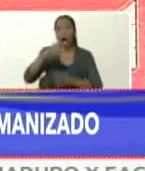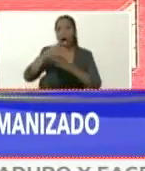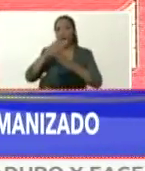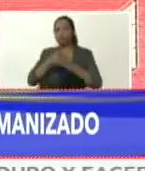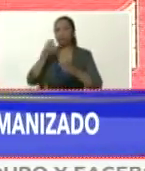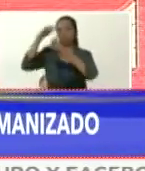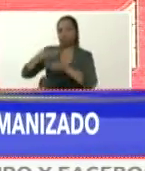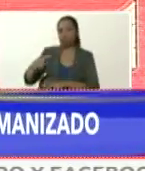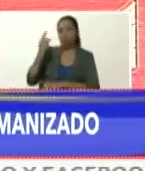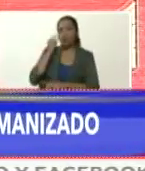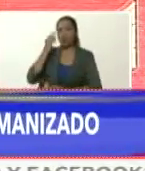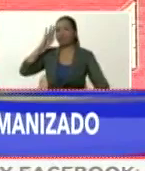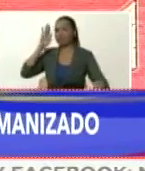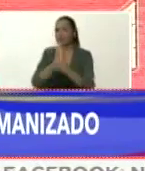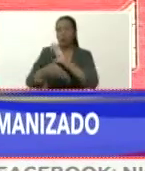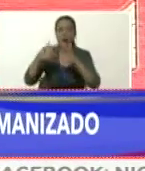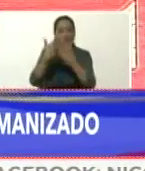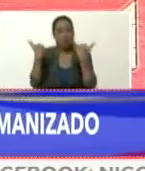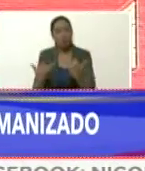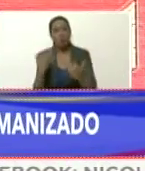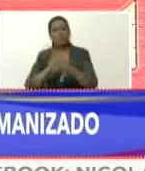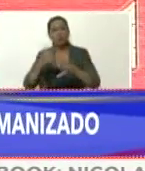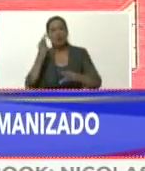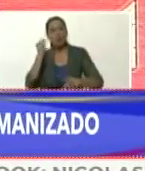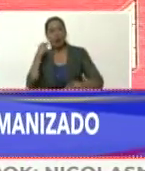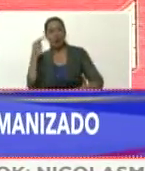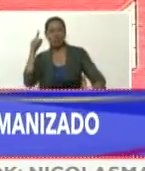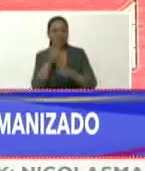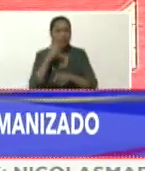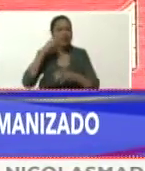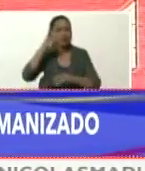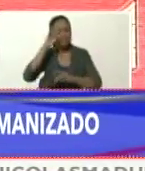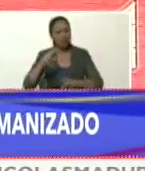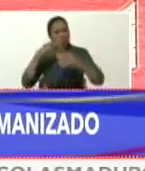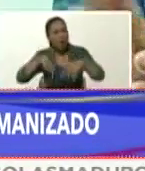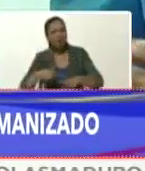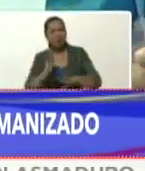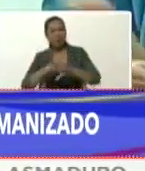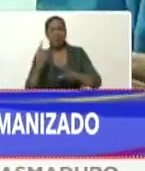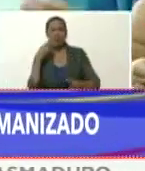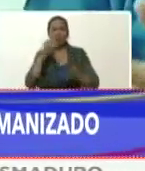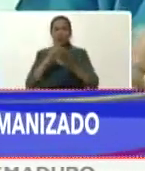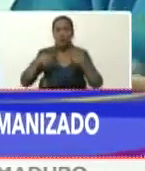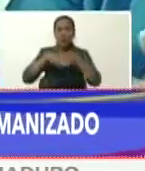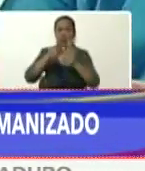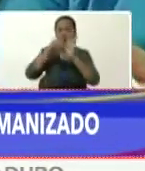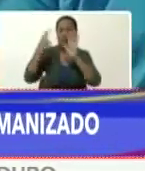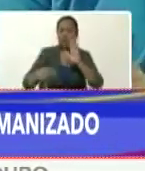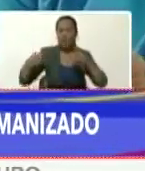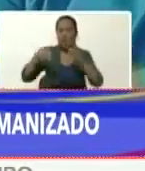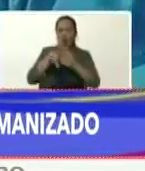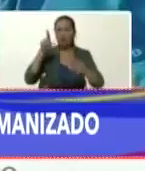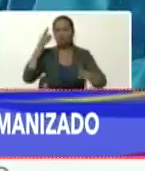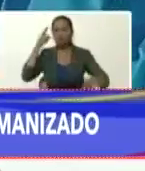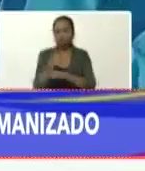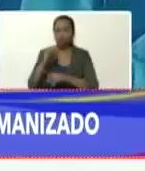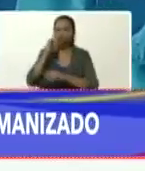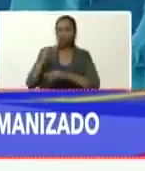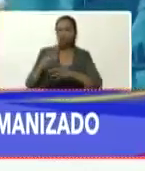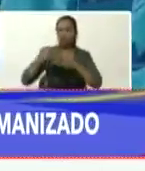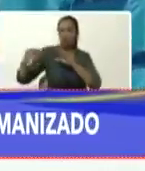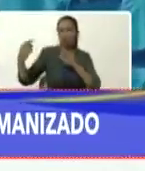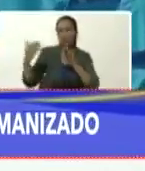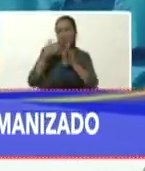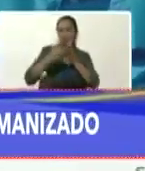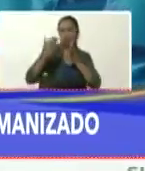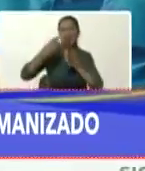que acabarse total y definitivamente. A las mujeres se le debe respetar y debe ponerse en la ley como delito cualquier daño que se le